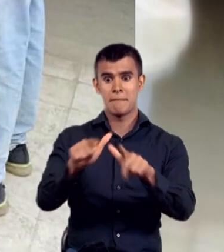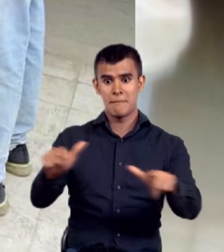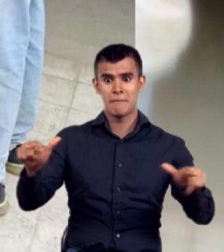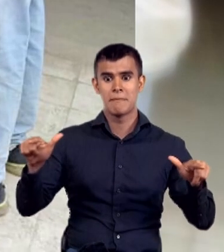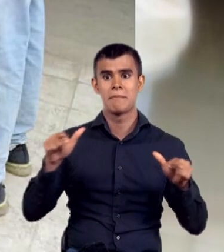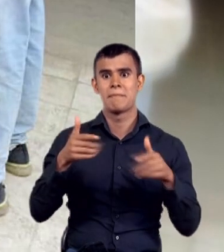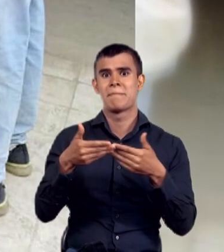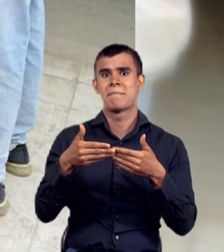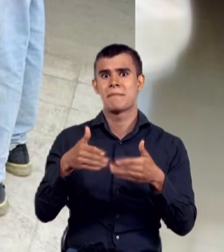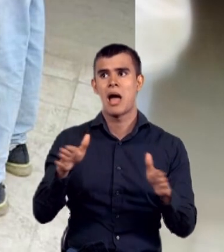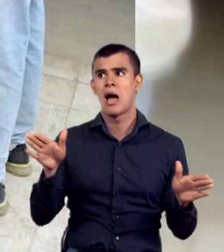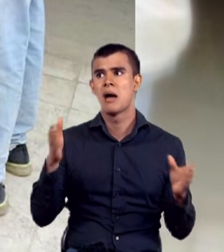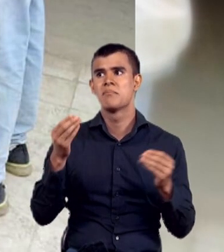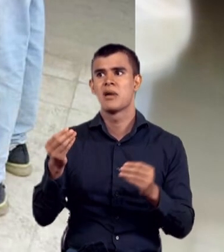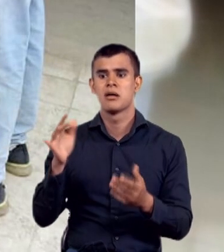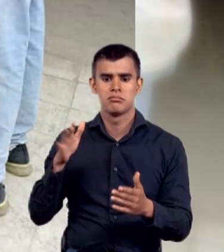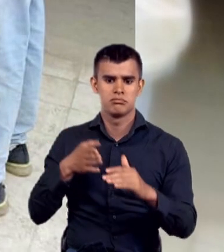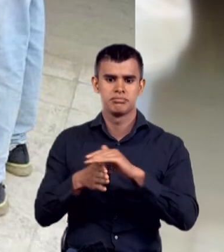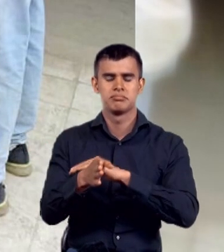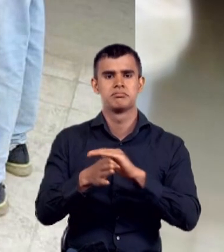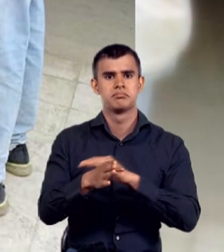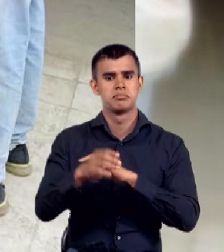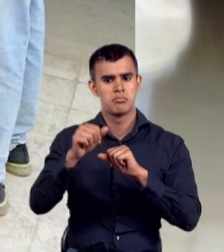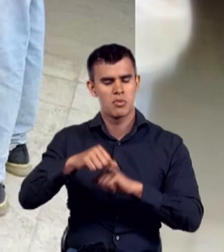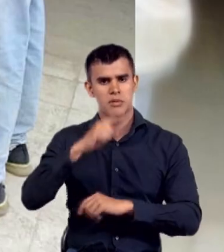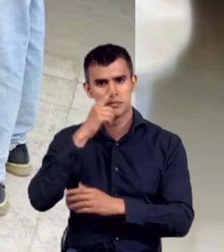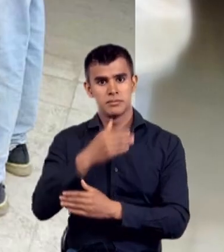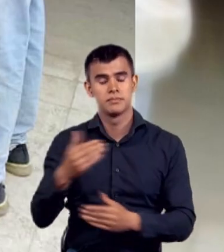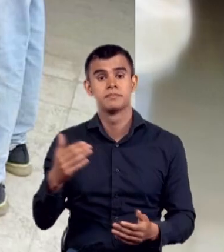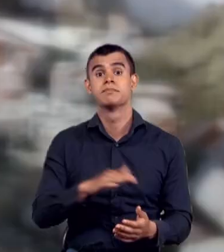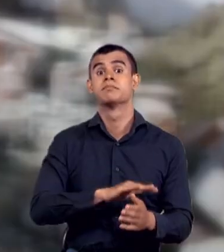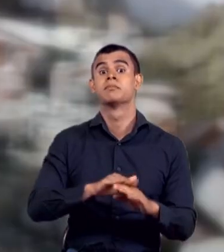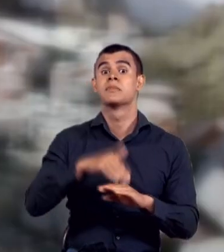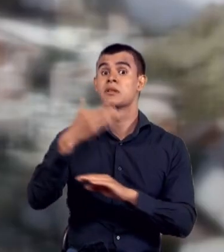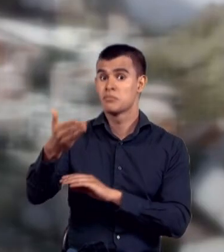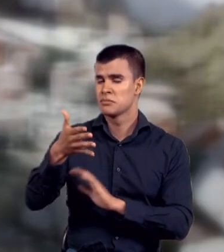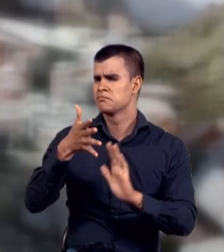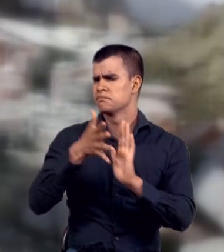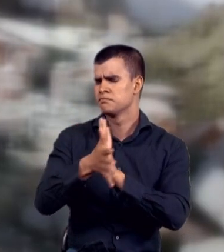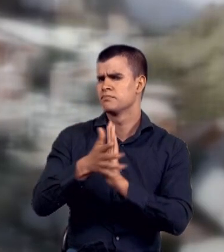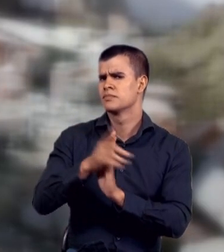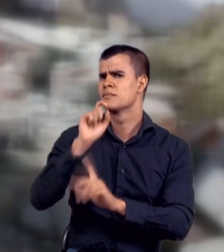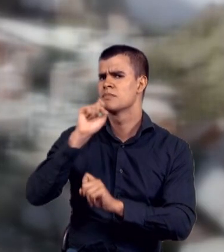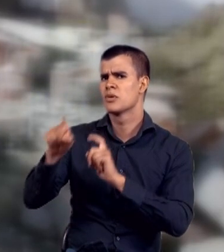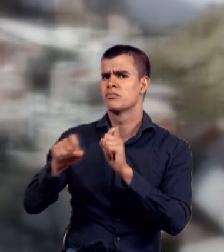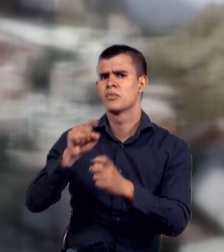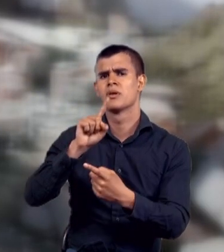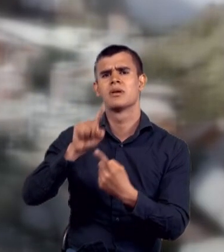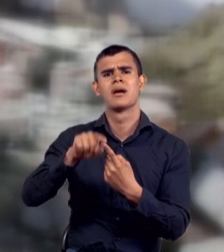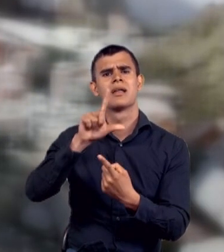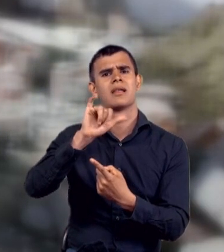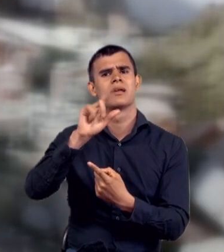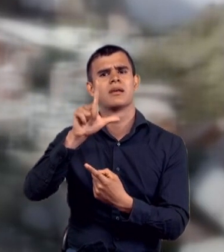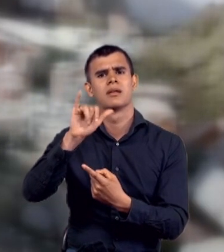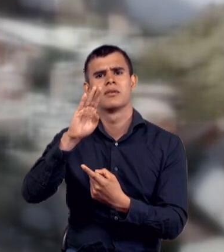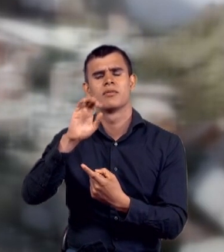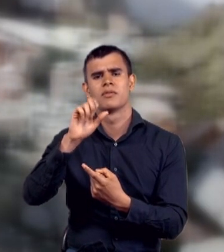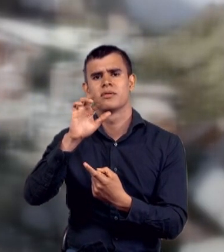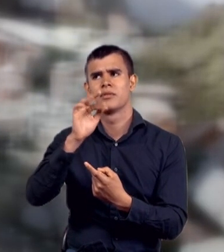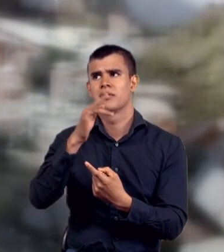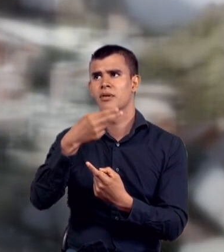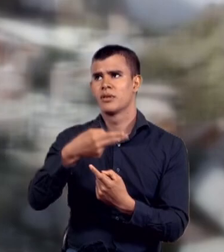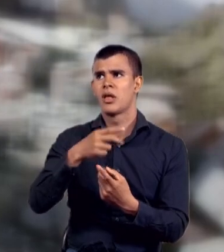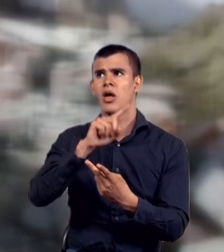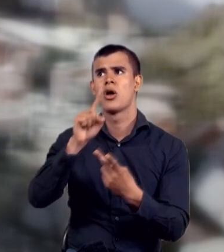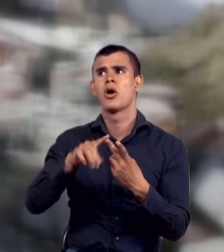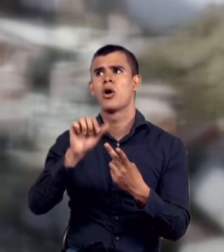el tiempo expandir su infraestructura y así albergar a toda la población infantil de la ladera de Cali. Al regresar de comerciales,